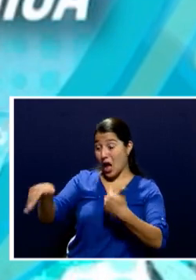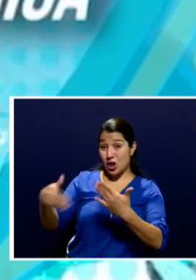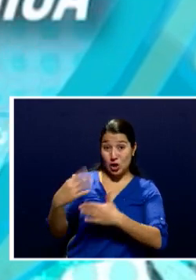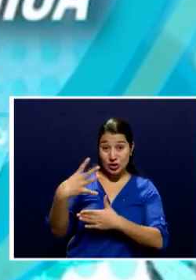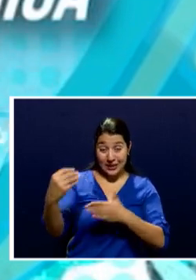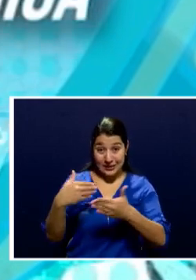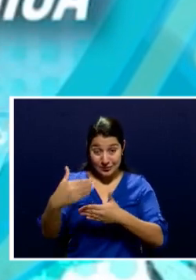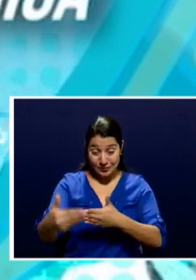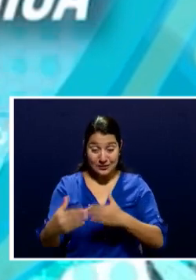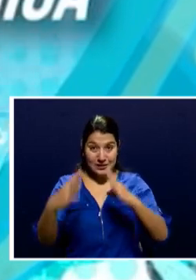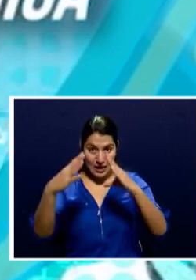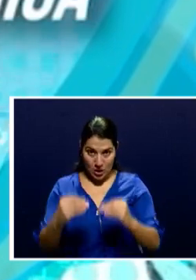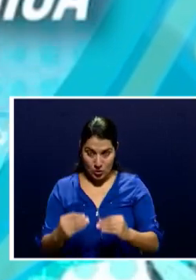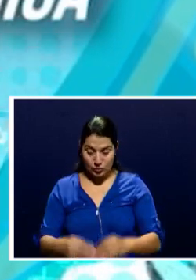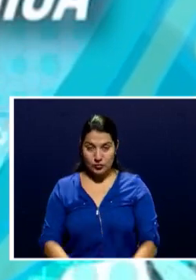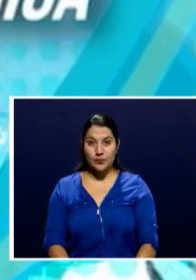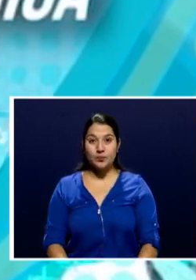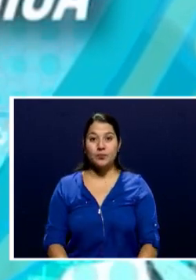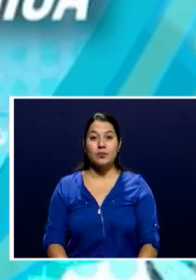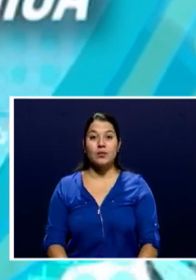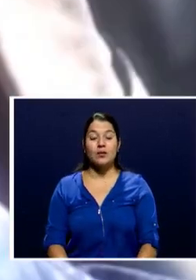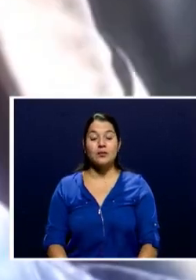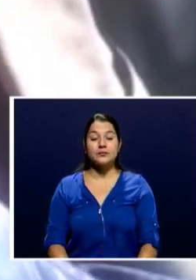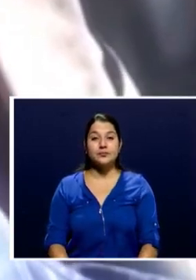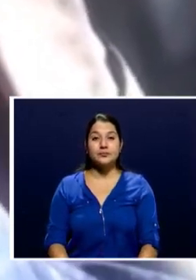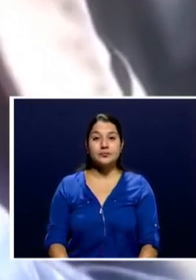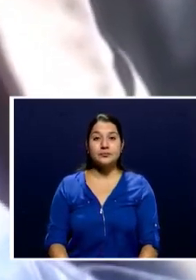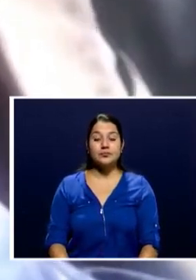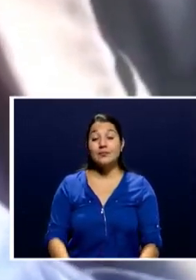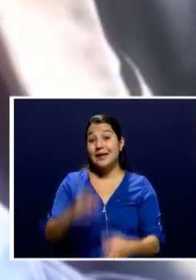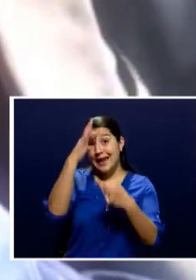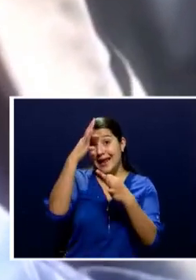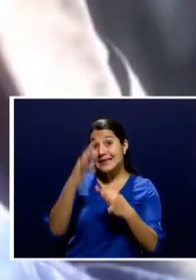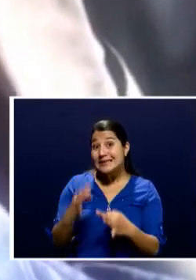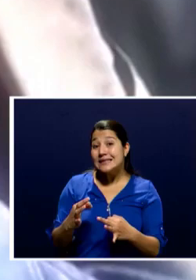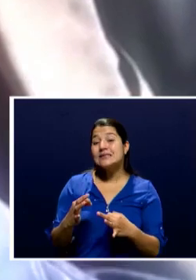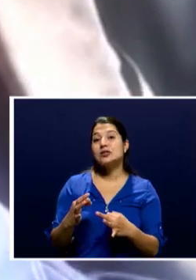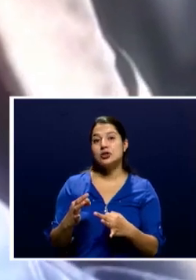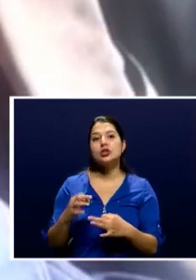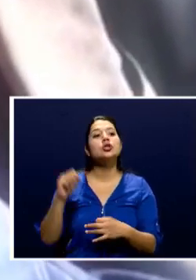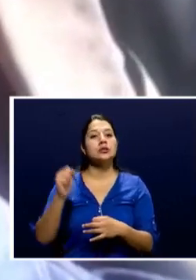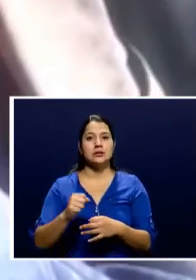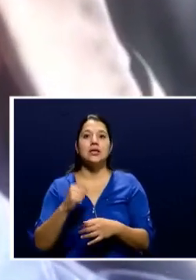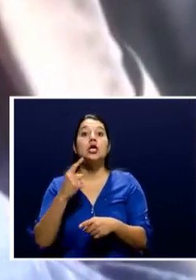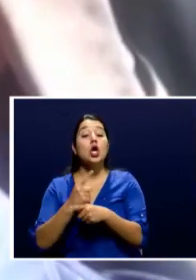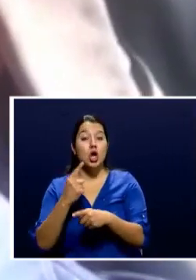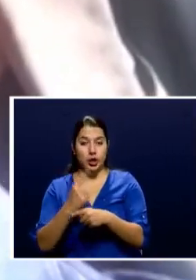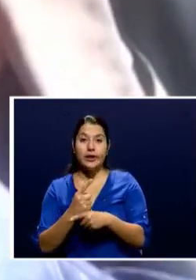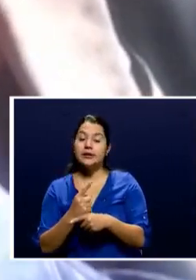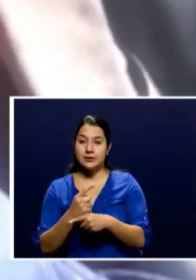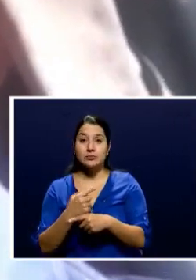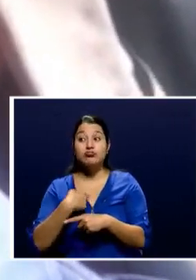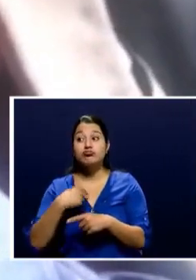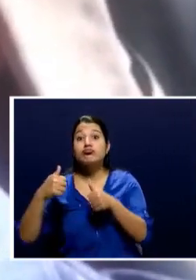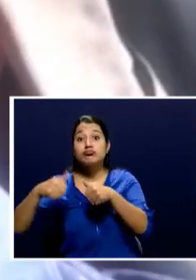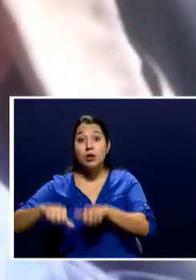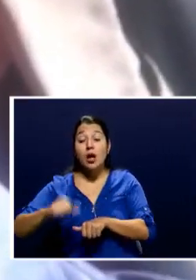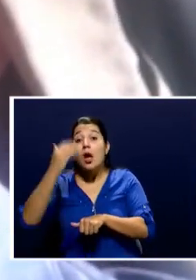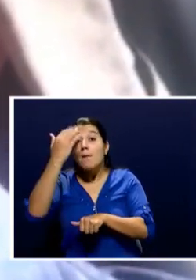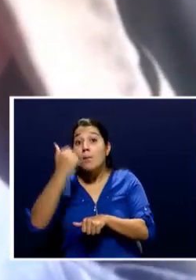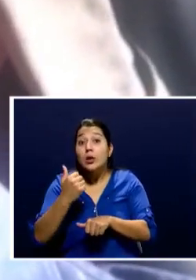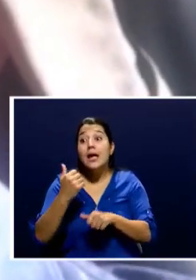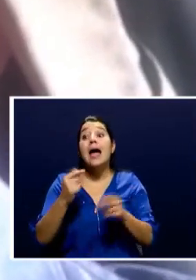artículo 121, inciso 7, por 38 votos. La medida resulta proporcional en el tanto está siendo, si bien en todo